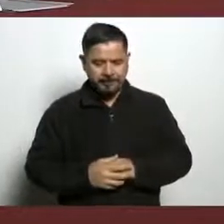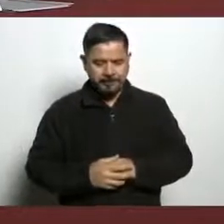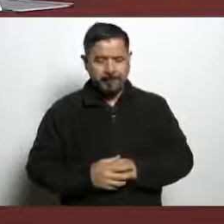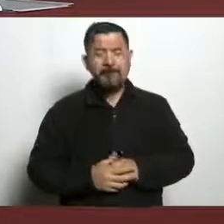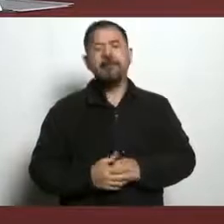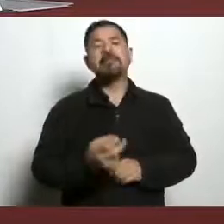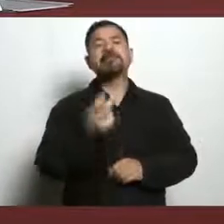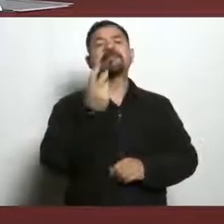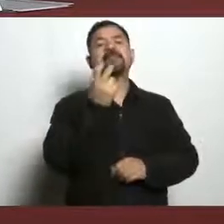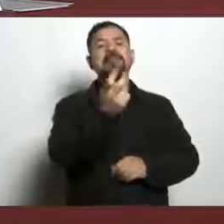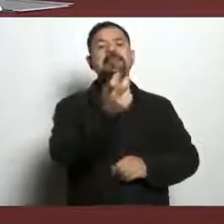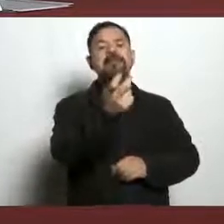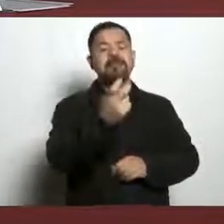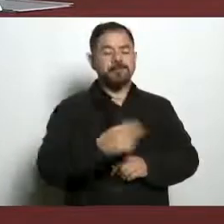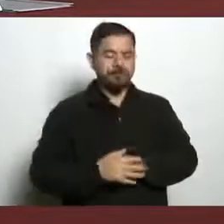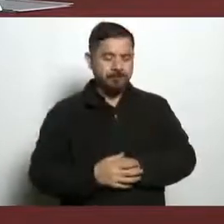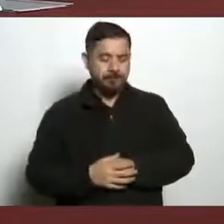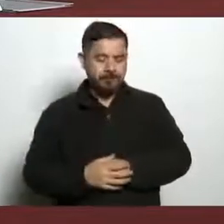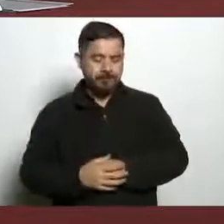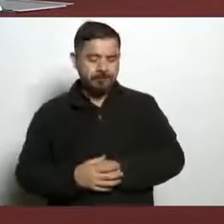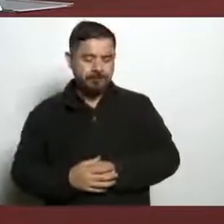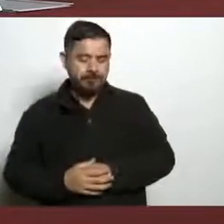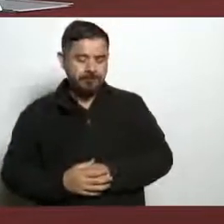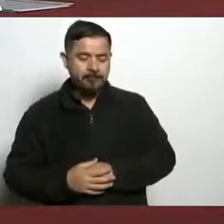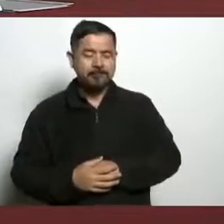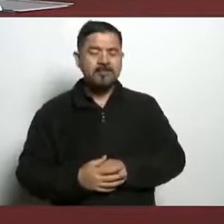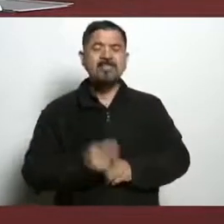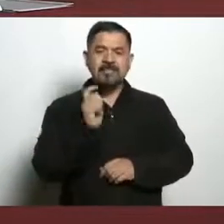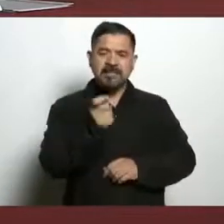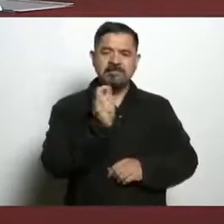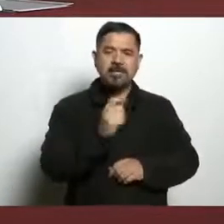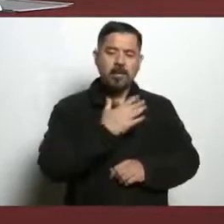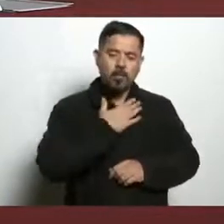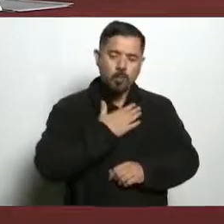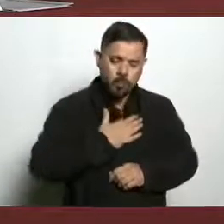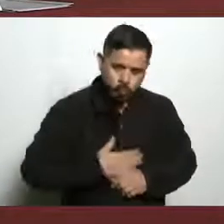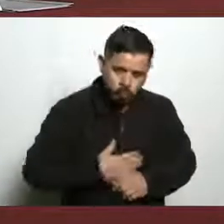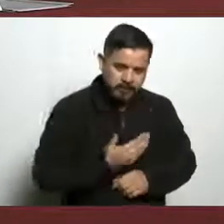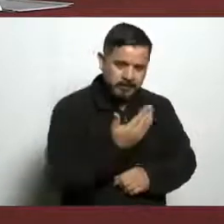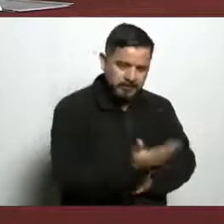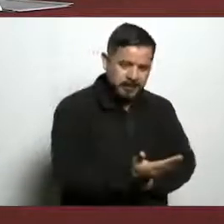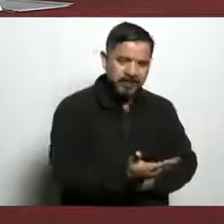Esto es un acto de justicia y ya